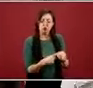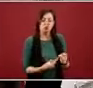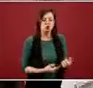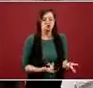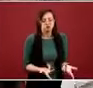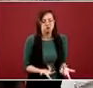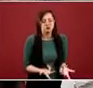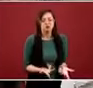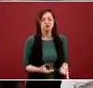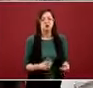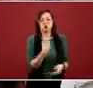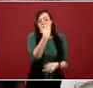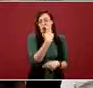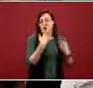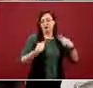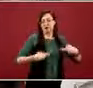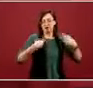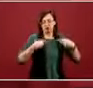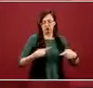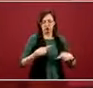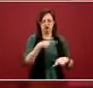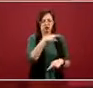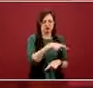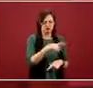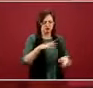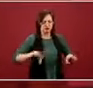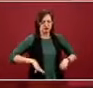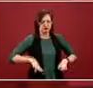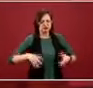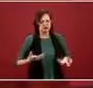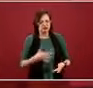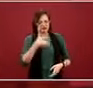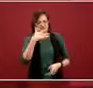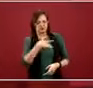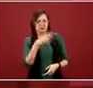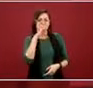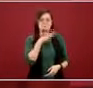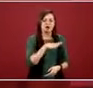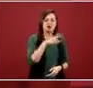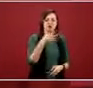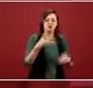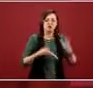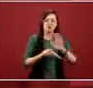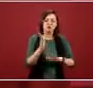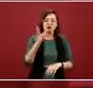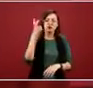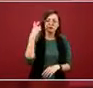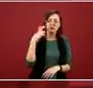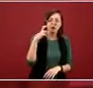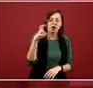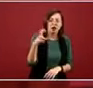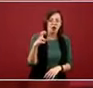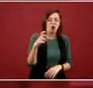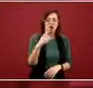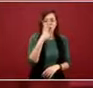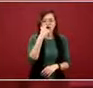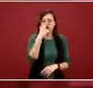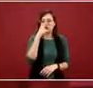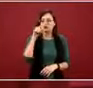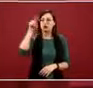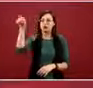los síntomas característicos y el antecedente de viaje al inicio era a Wuhan, posteriormente a